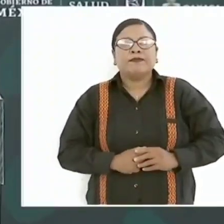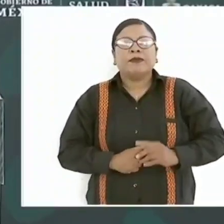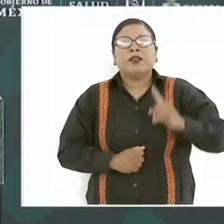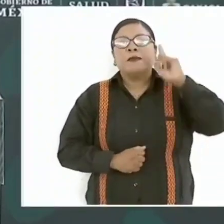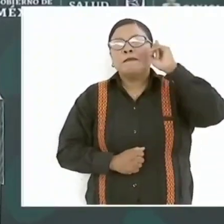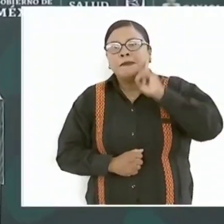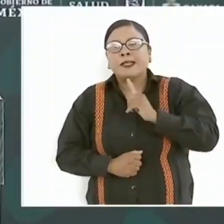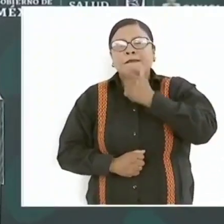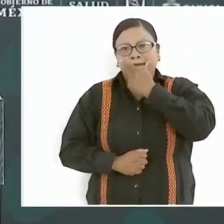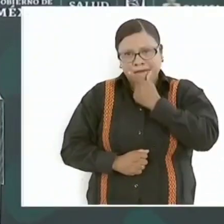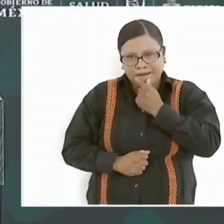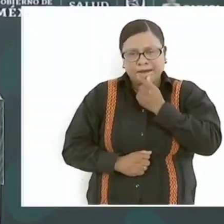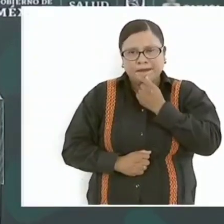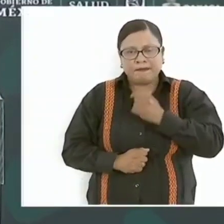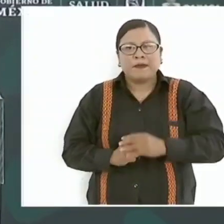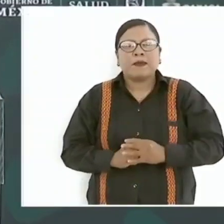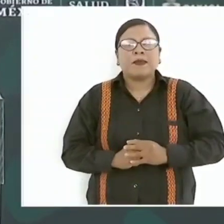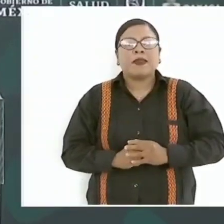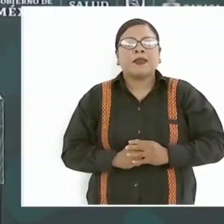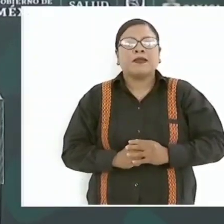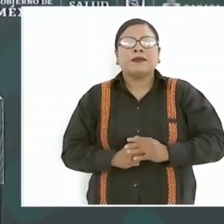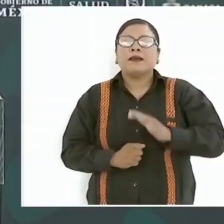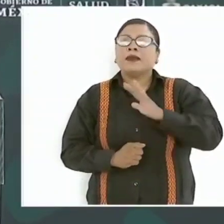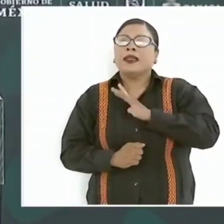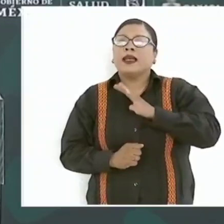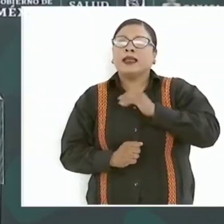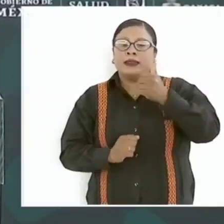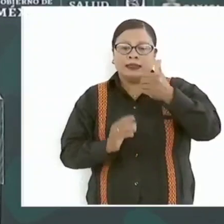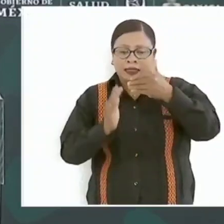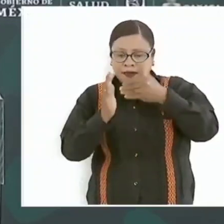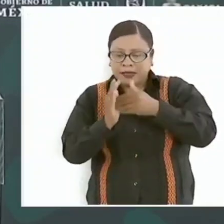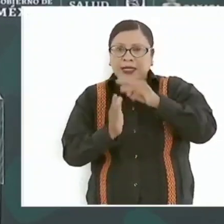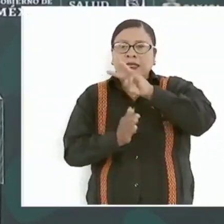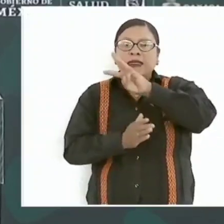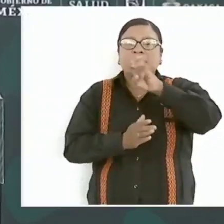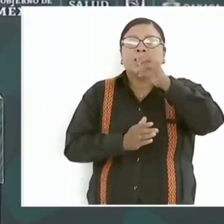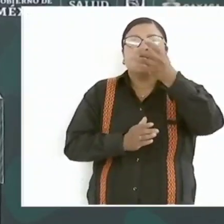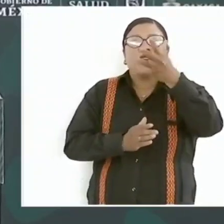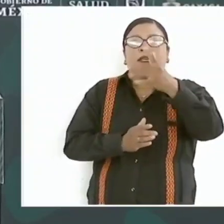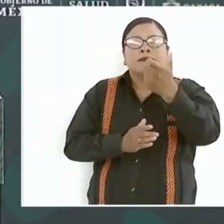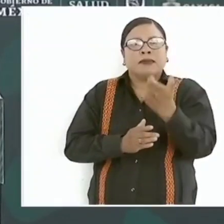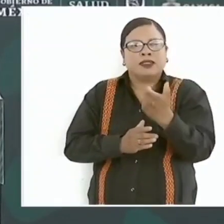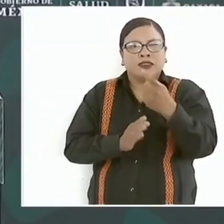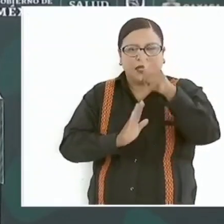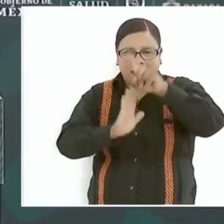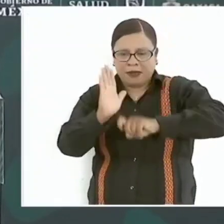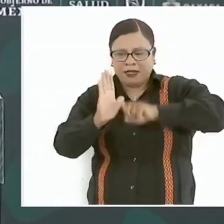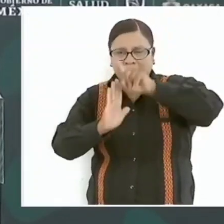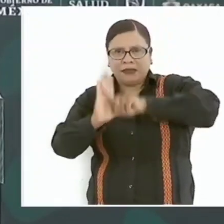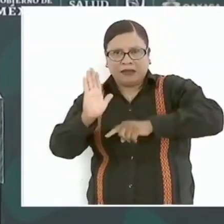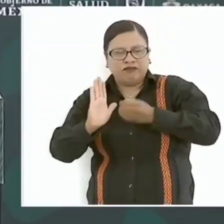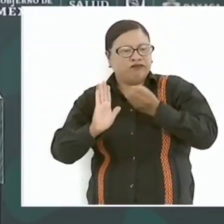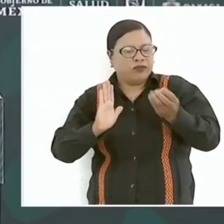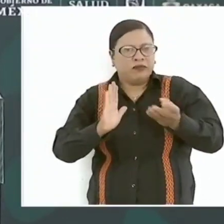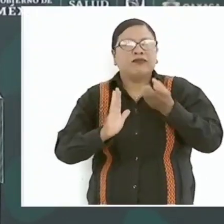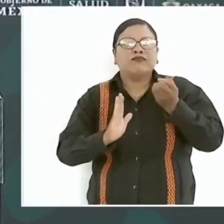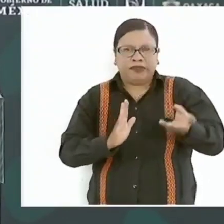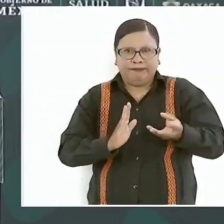mujeres y hombres, que reciben 6.310 pesos mensuales, que están